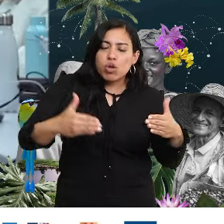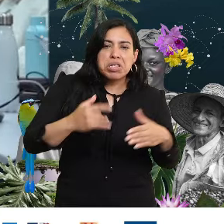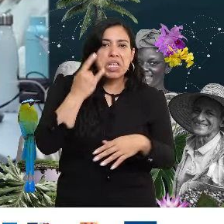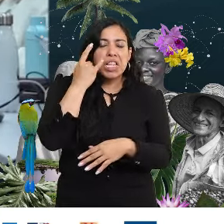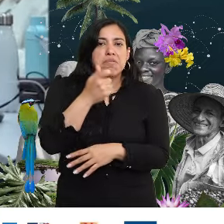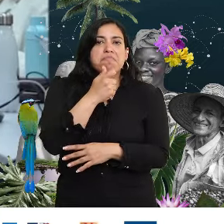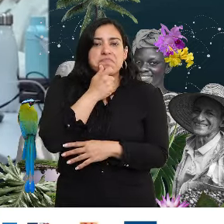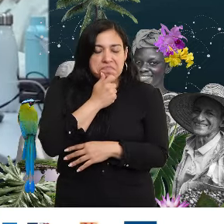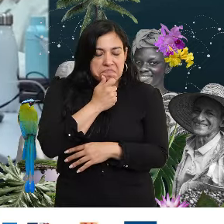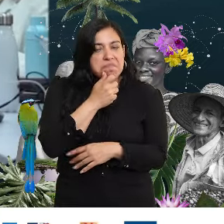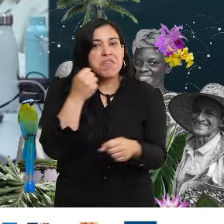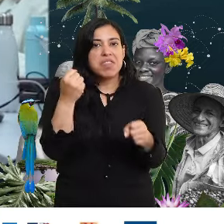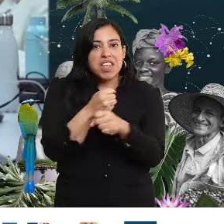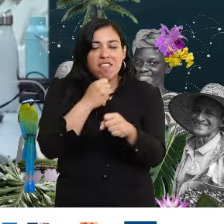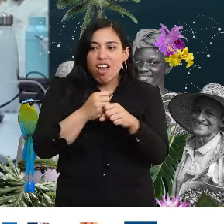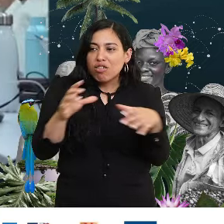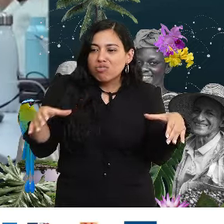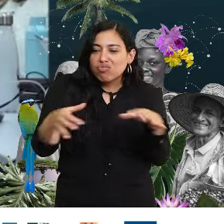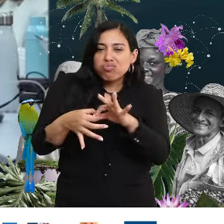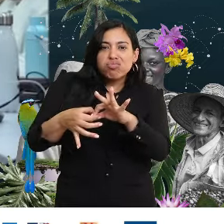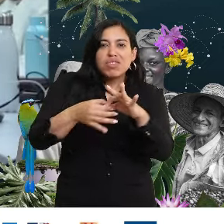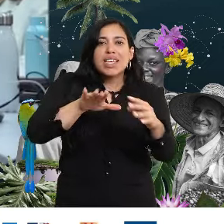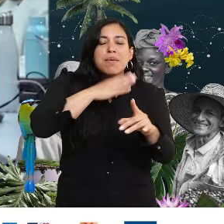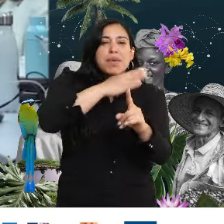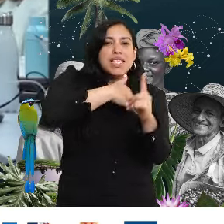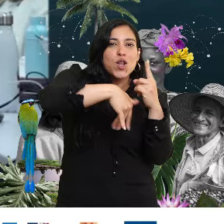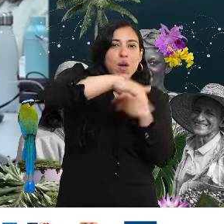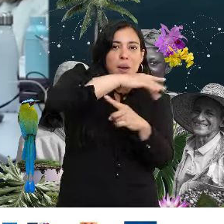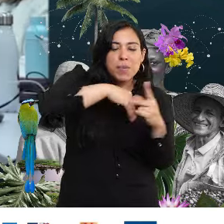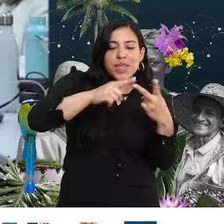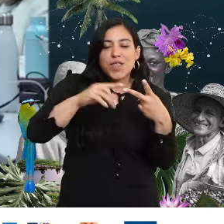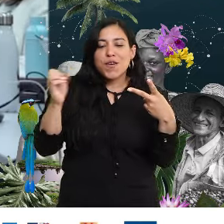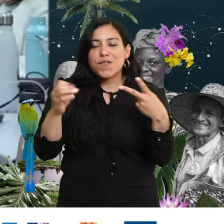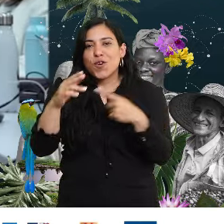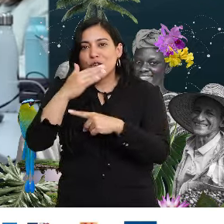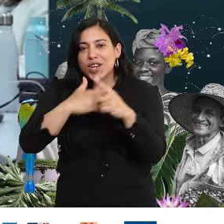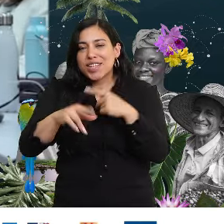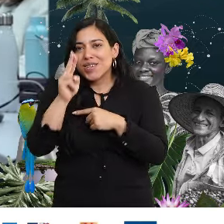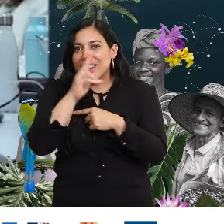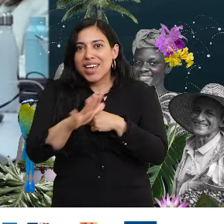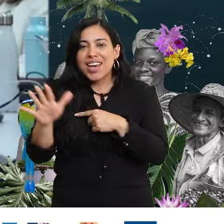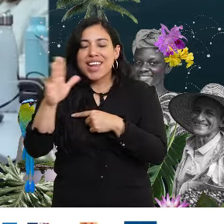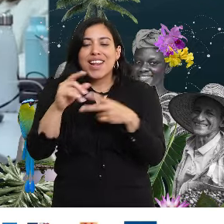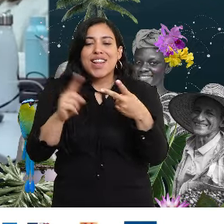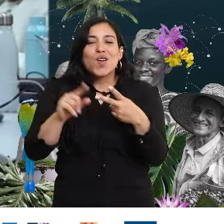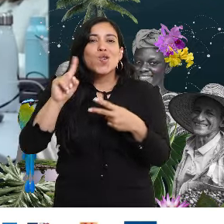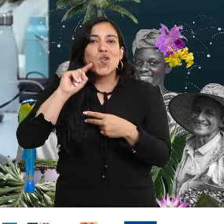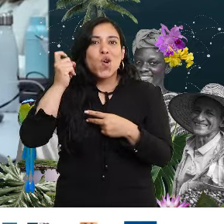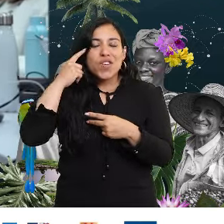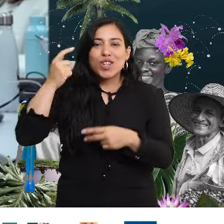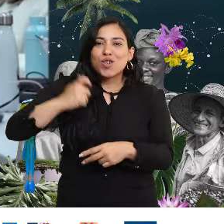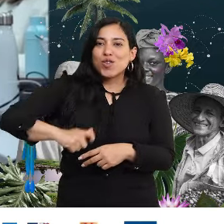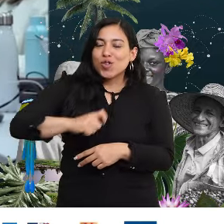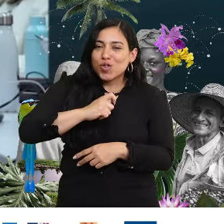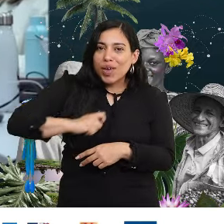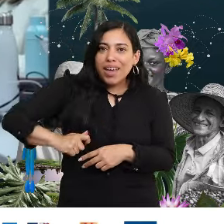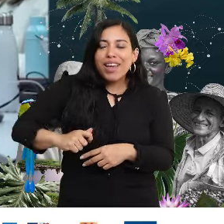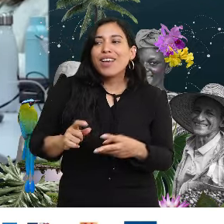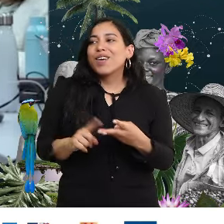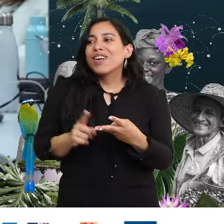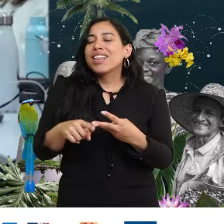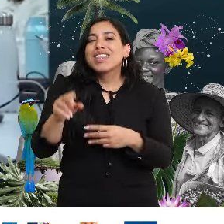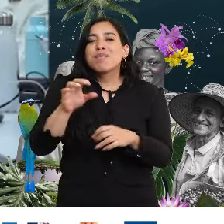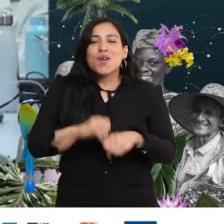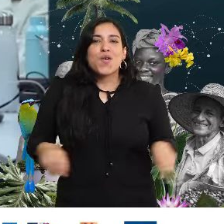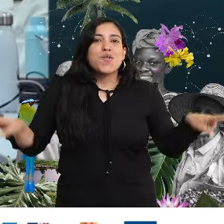interesante el trabajo en conjunto con el Ministerio de Ambiente, con el Foro Nacional Ambiental, con el gobierno sueco y con